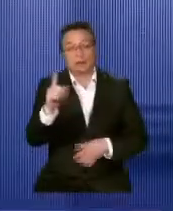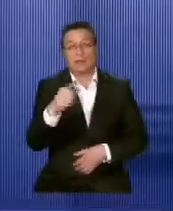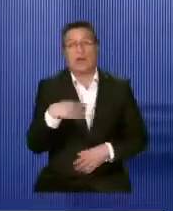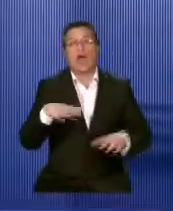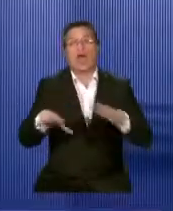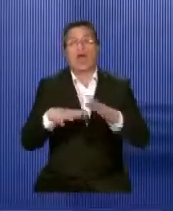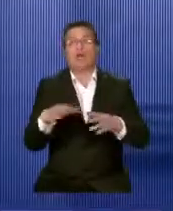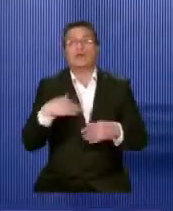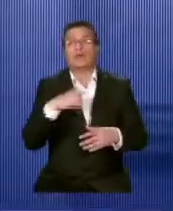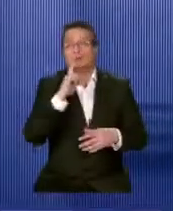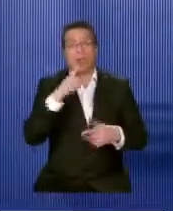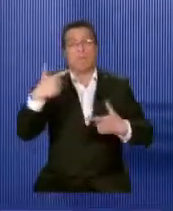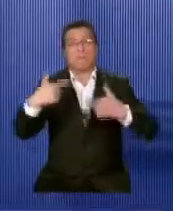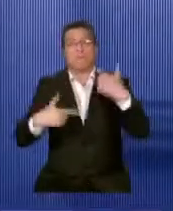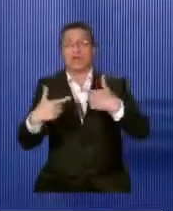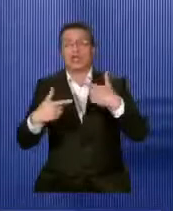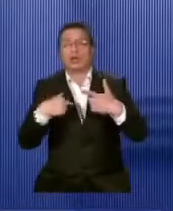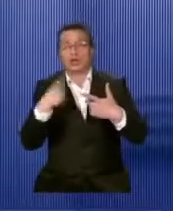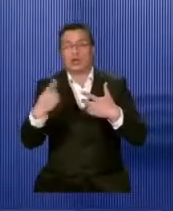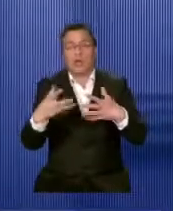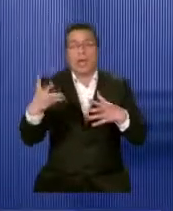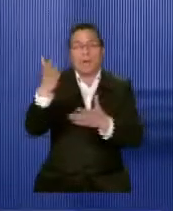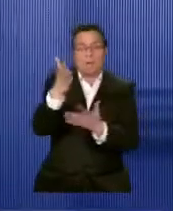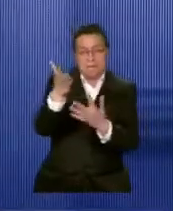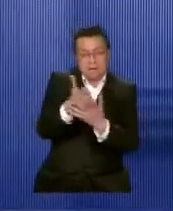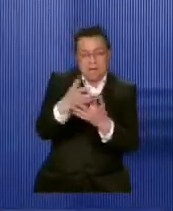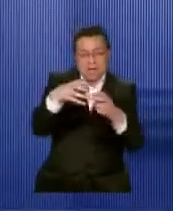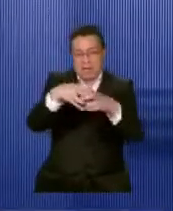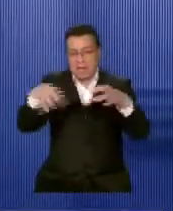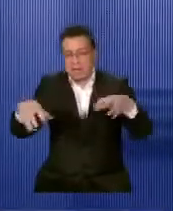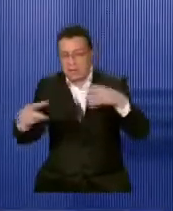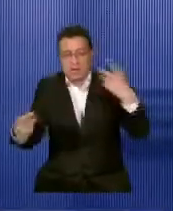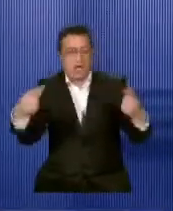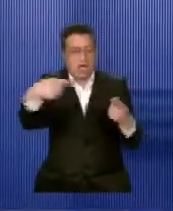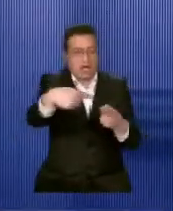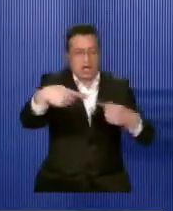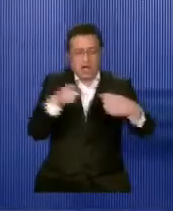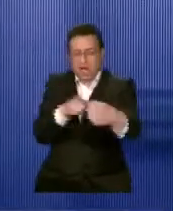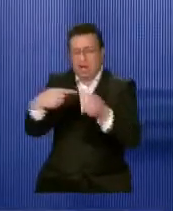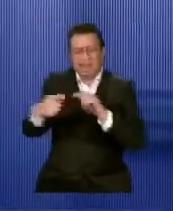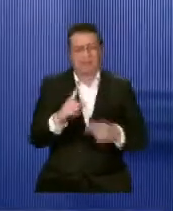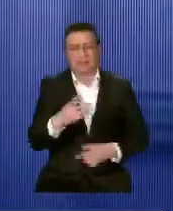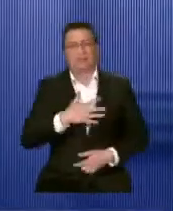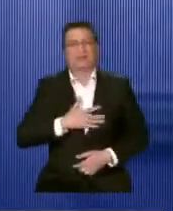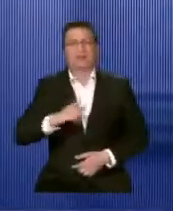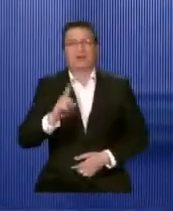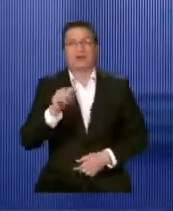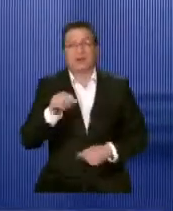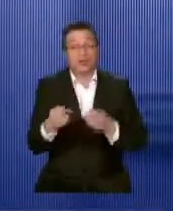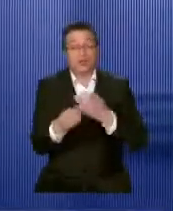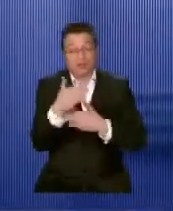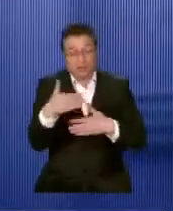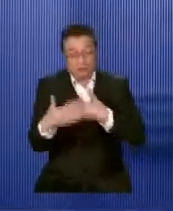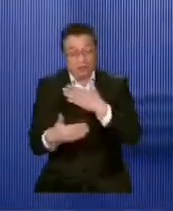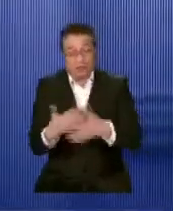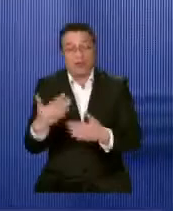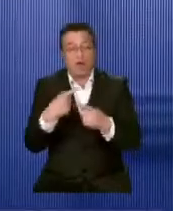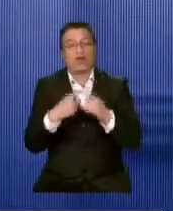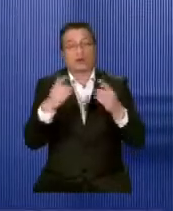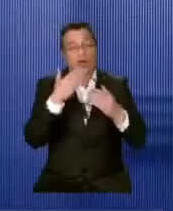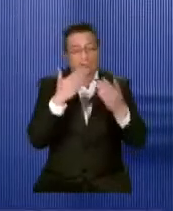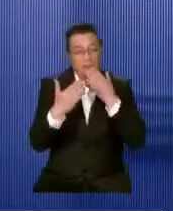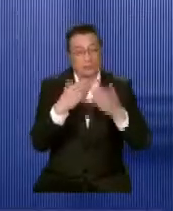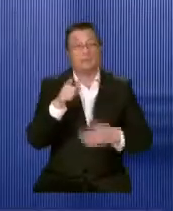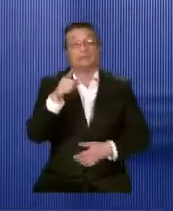mí no me gusta cuando la política se transforma en que una mitad reemplace a la otra mitad y estemos gobierno y oposición todo el día así. Creo que el nuevo ciclo también tiene que ver con otra conversación.